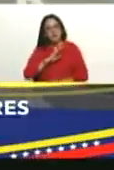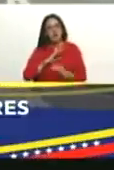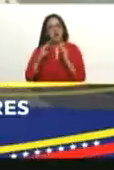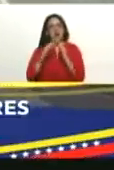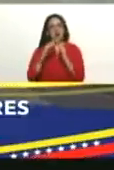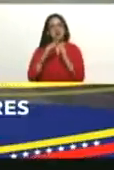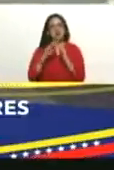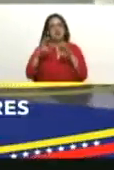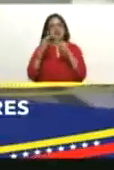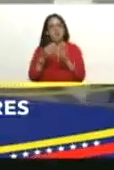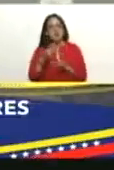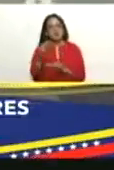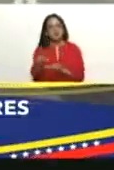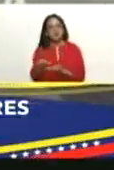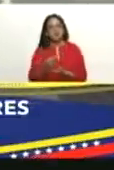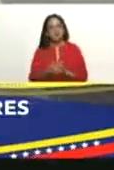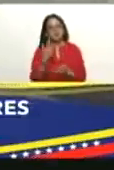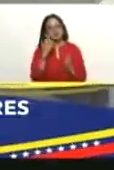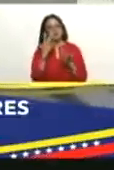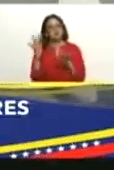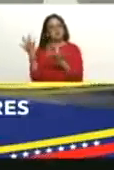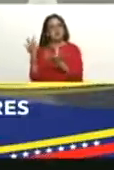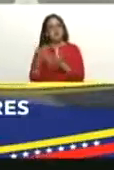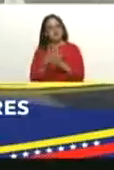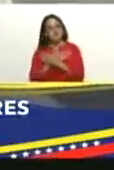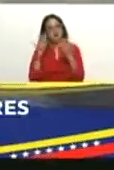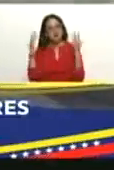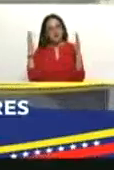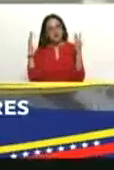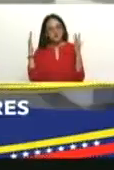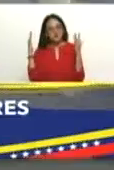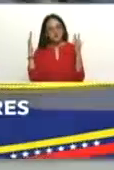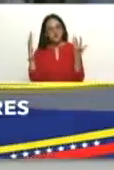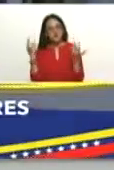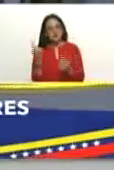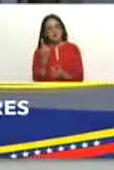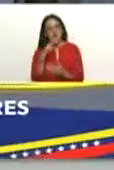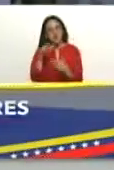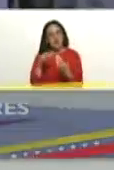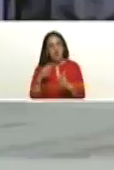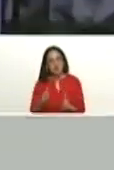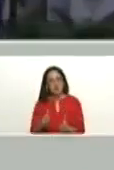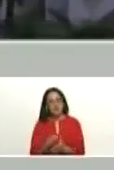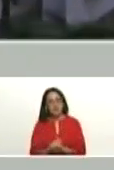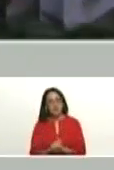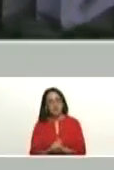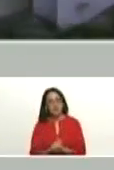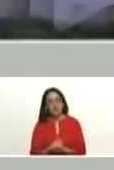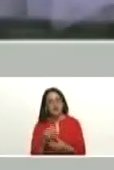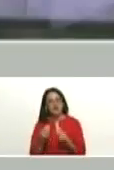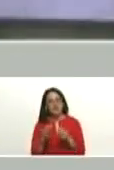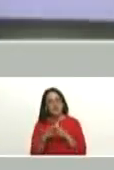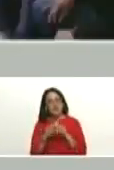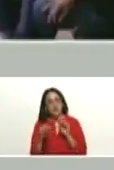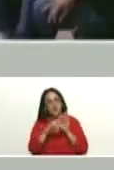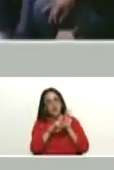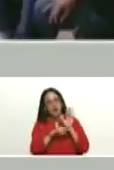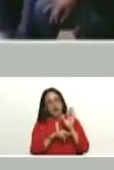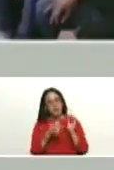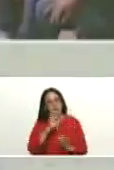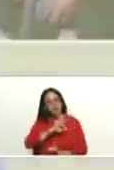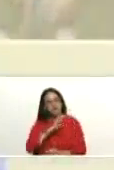vivienda a la familia. Como puede ver, felicitaciones, y solo en revolución hacemos todo este programa social.